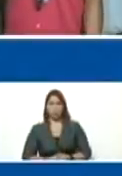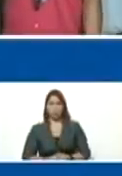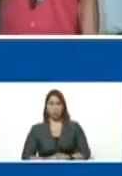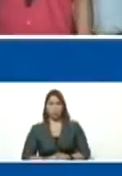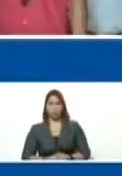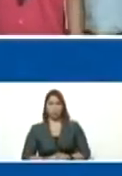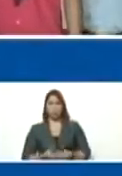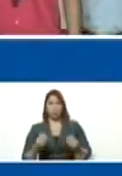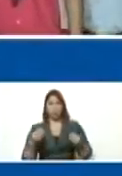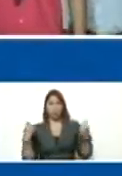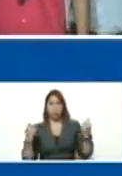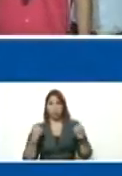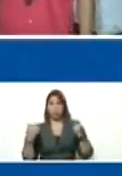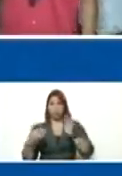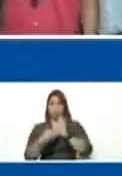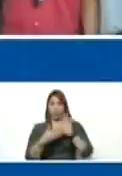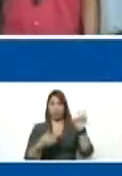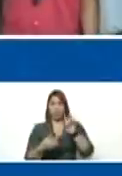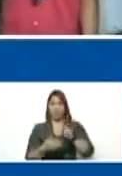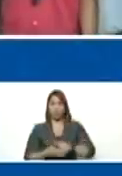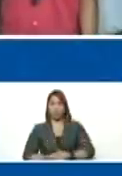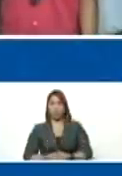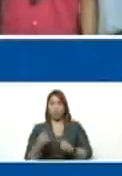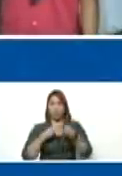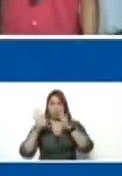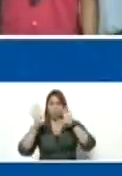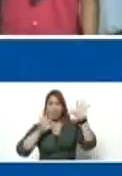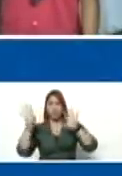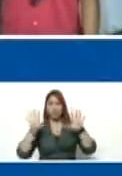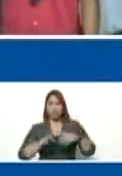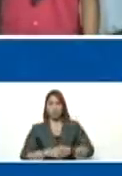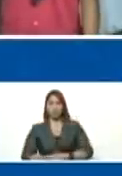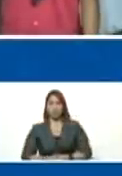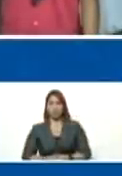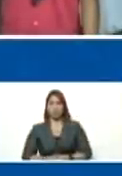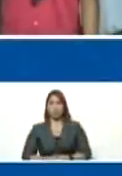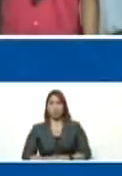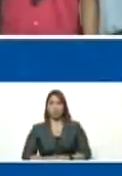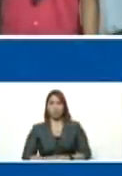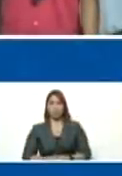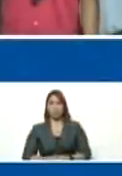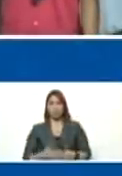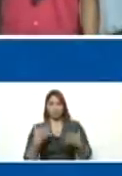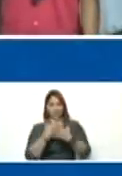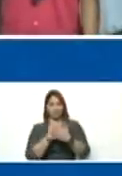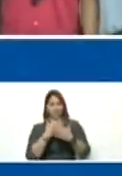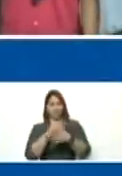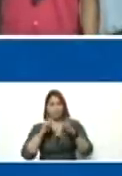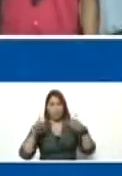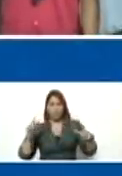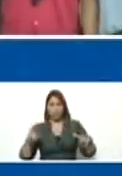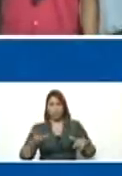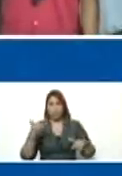Hay mucha campaña contra Venezuela en el exterior y confunden gente